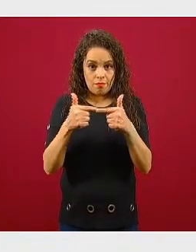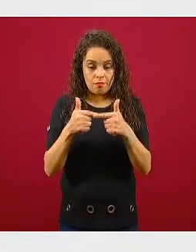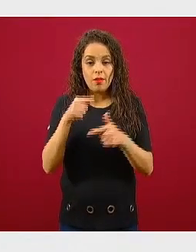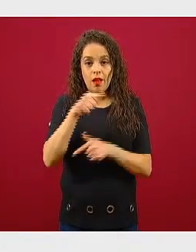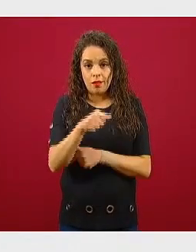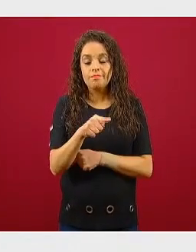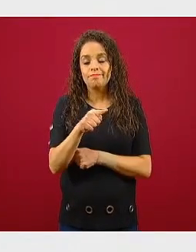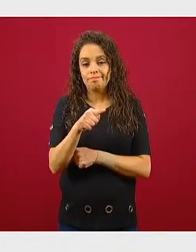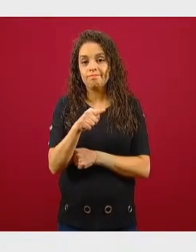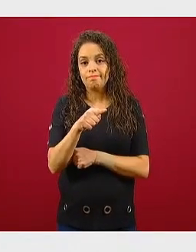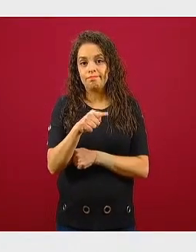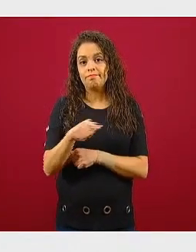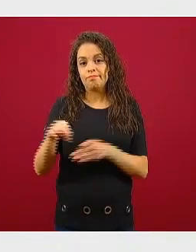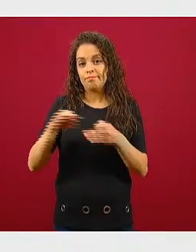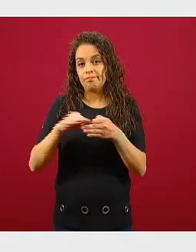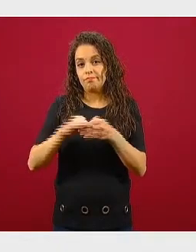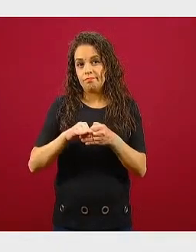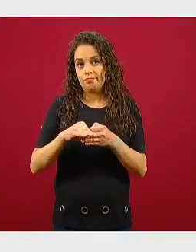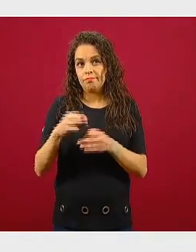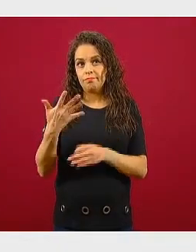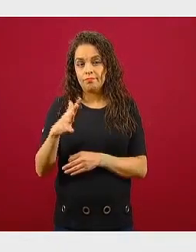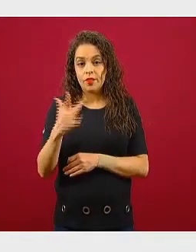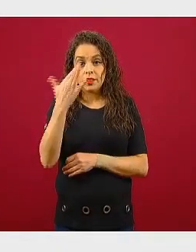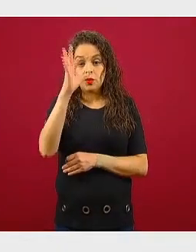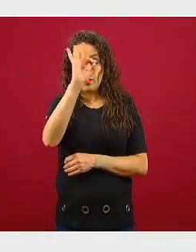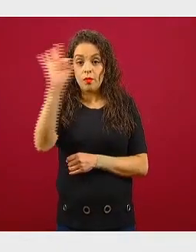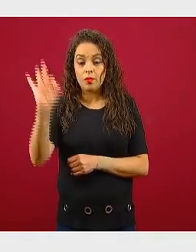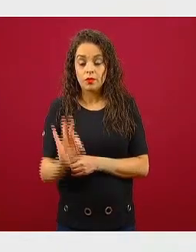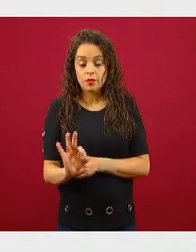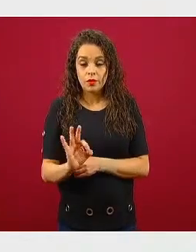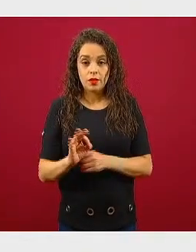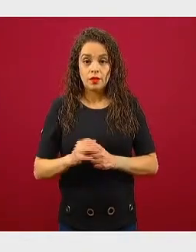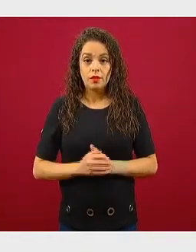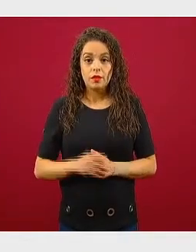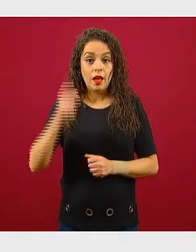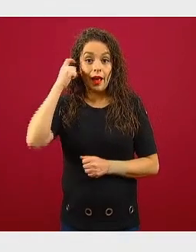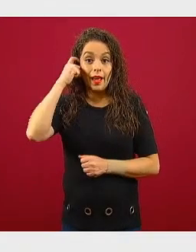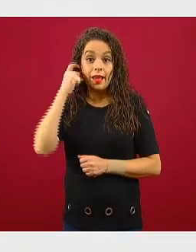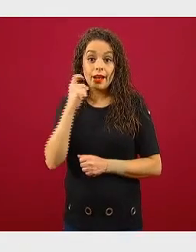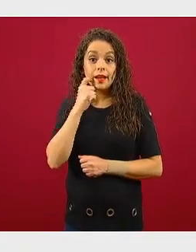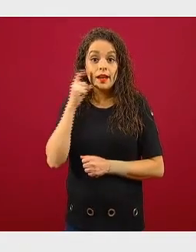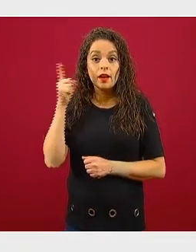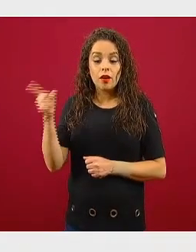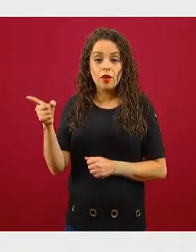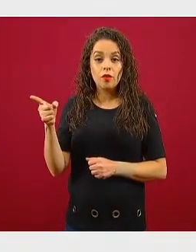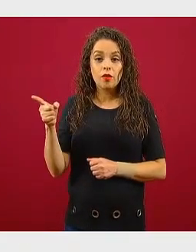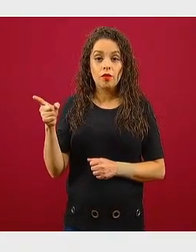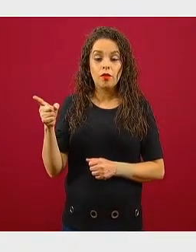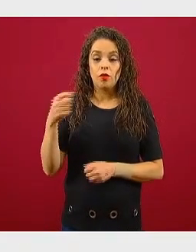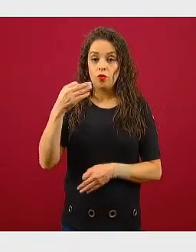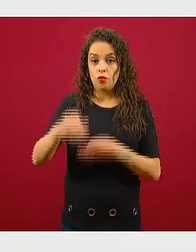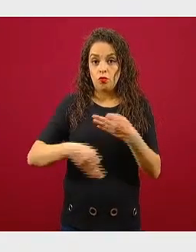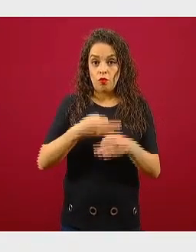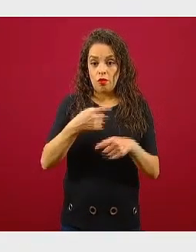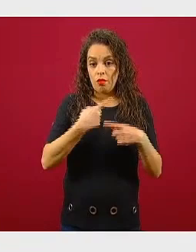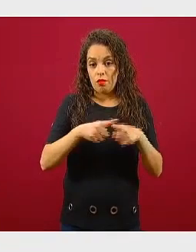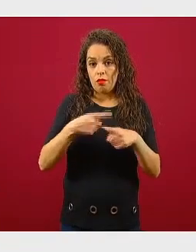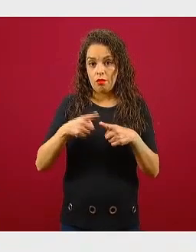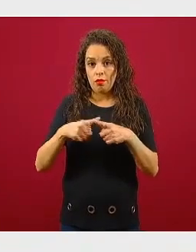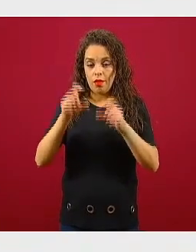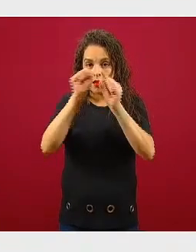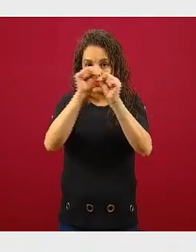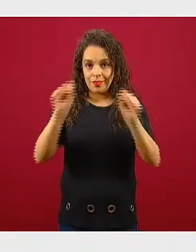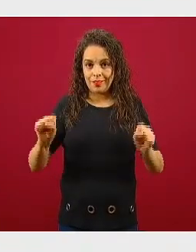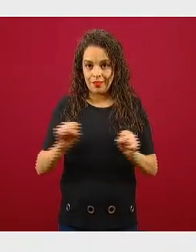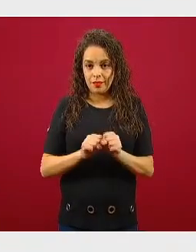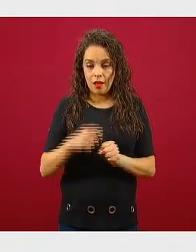por encima, casi llegando al 50%, y en Guerrero básicamente todos los sistemas muestran